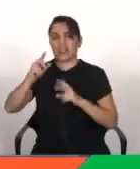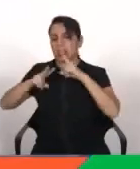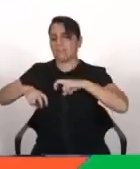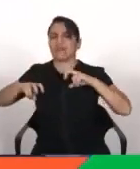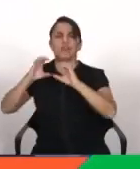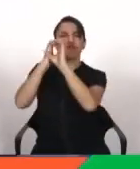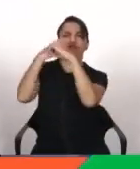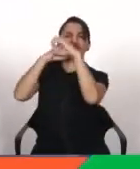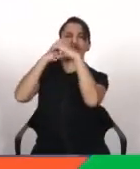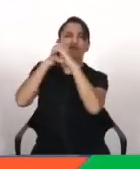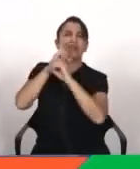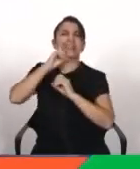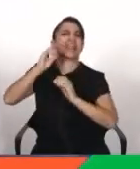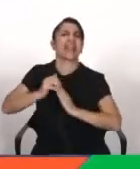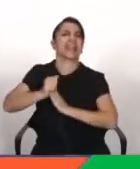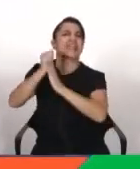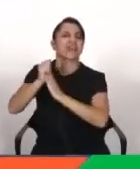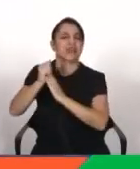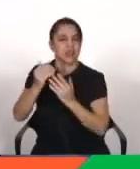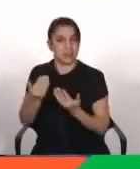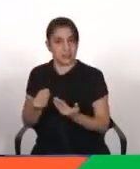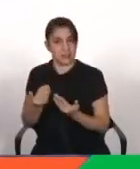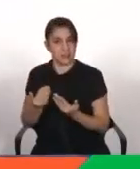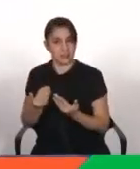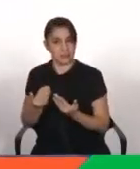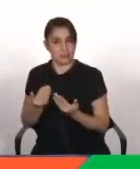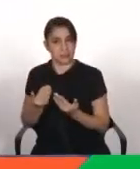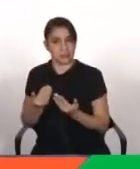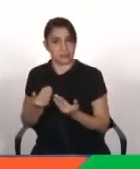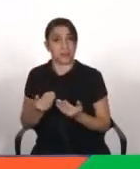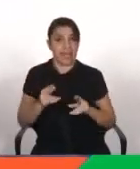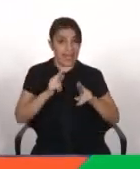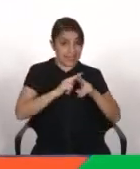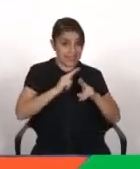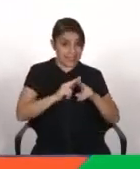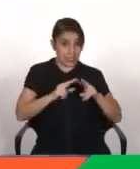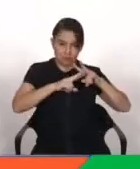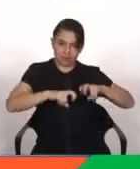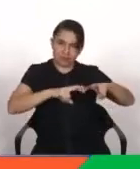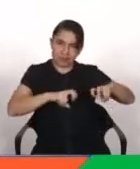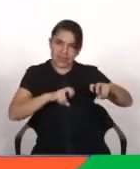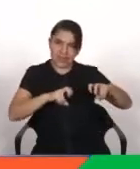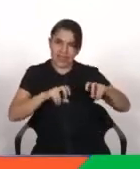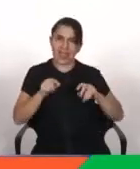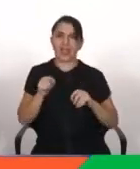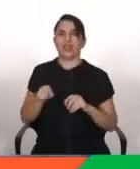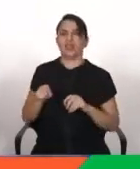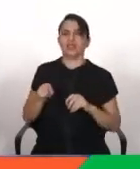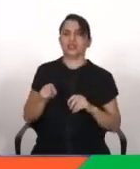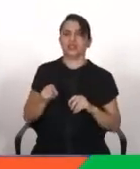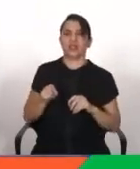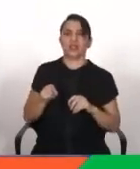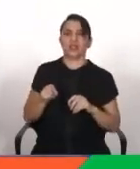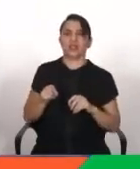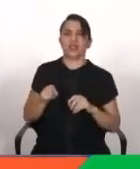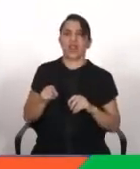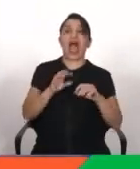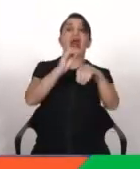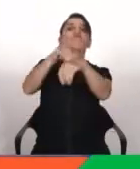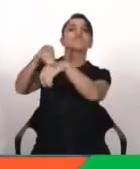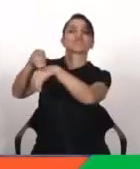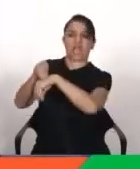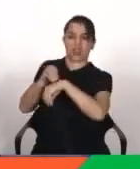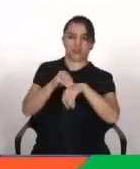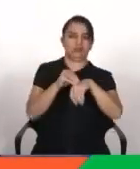el investigador principal. Y ellos hicieron el último llamado, lo hicieron a ciegas, entonces quienes revisaban